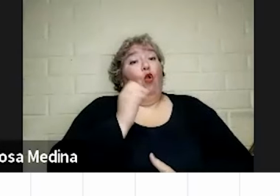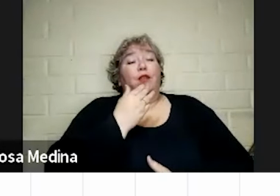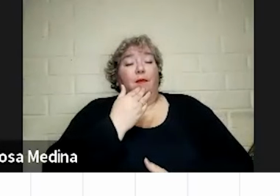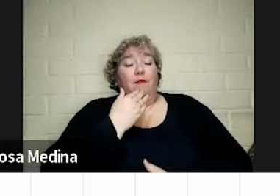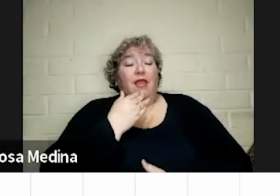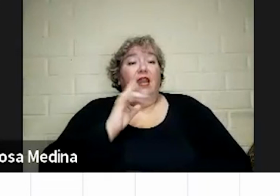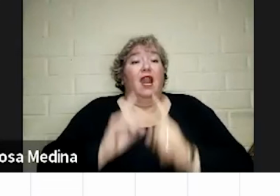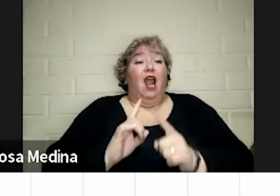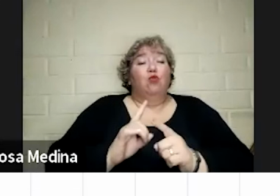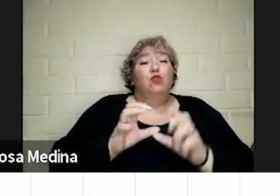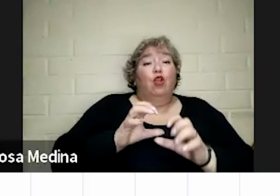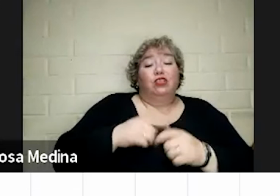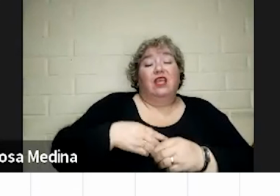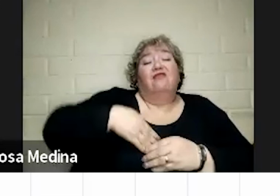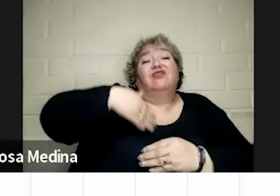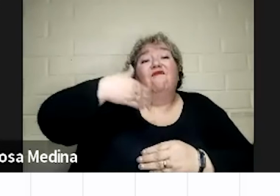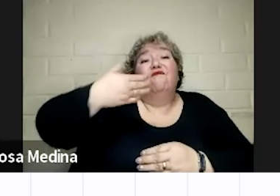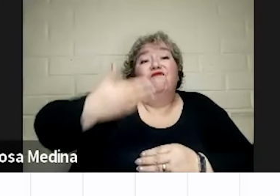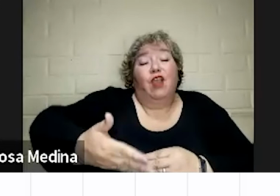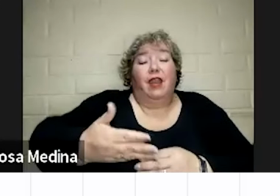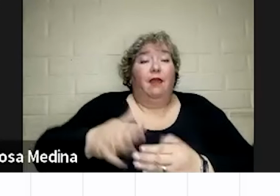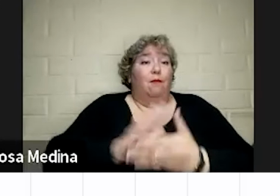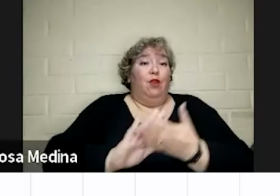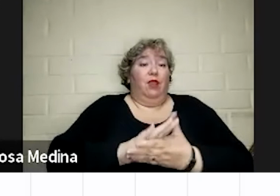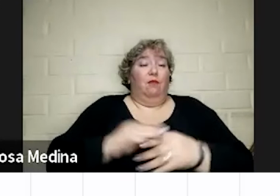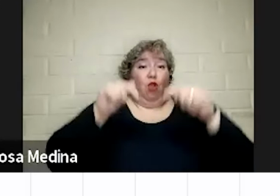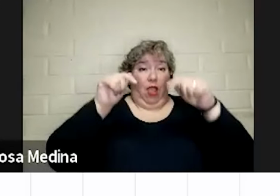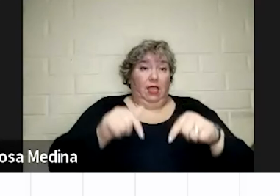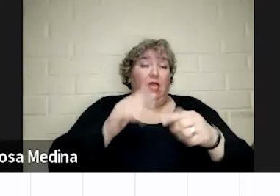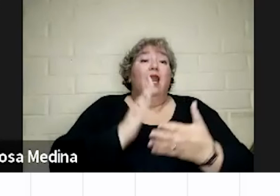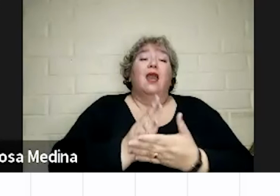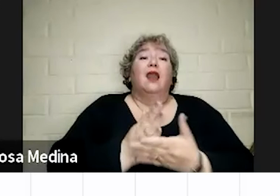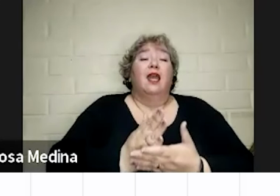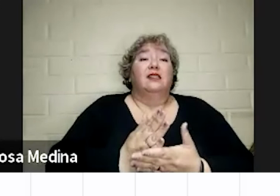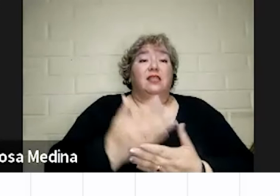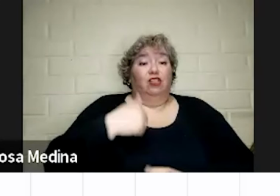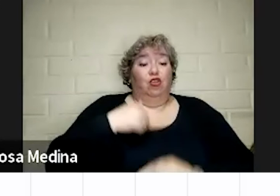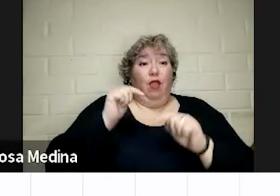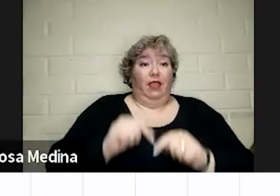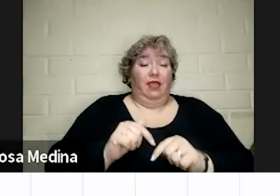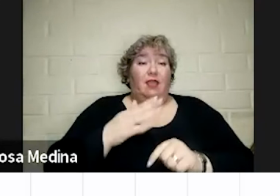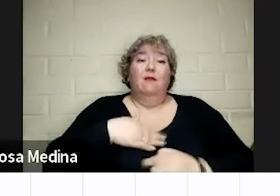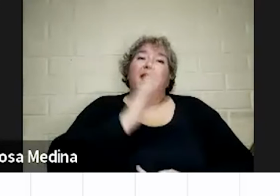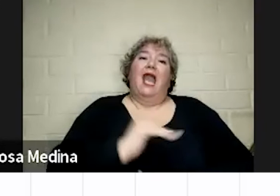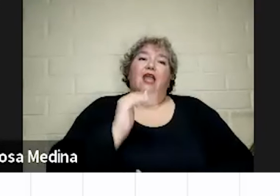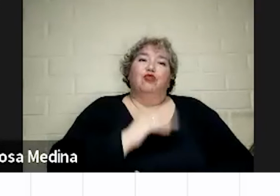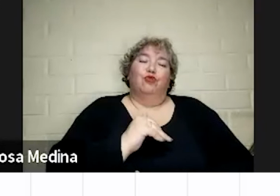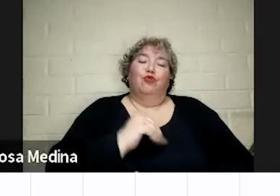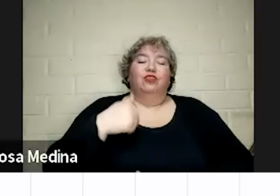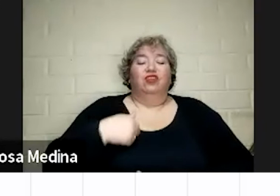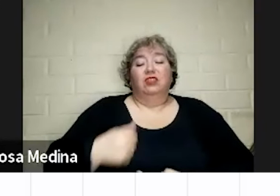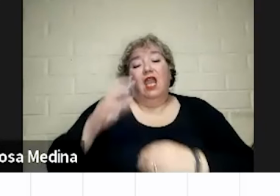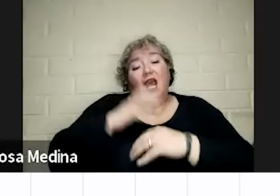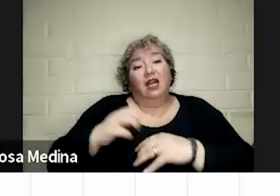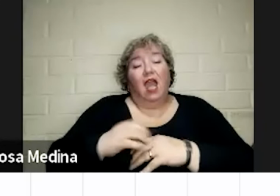externos, ¿ya? Como por ejemplo, si estoy ahora en lo mismo, estamos en esta clase, y yo estoy aquí con mi gata, entonces la gata está que raspa algo,